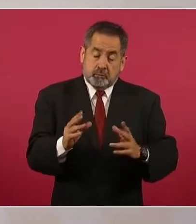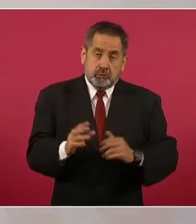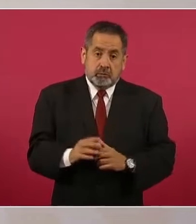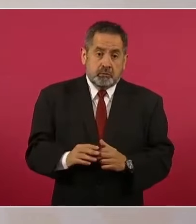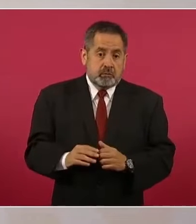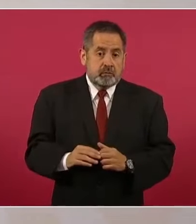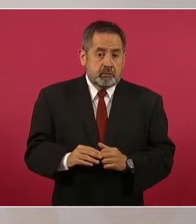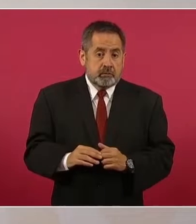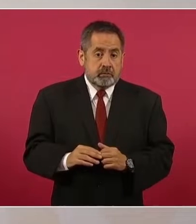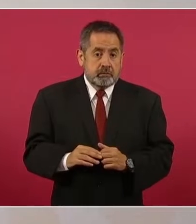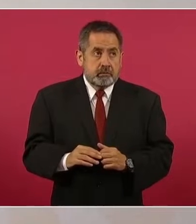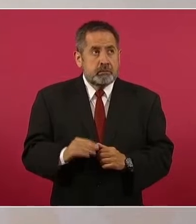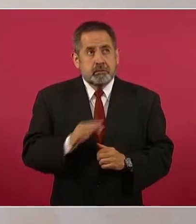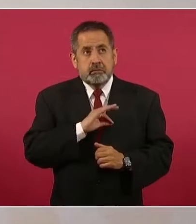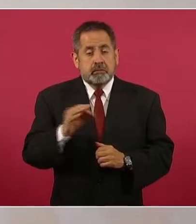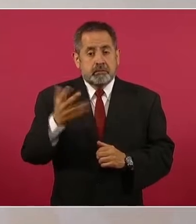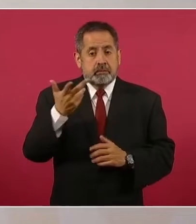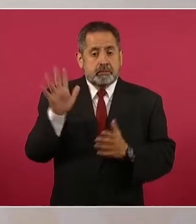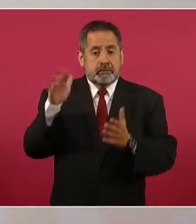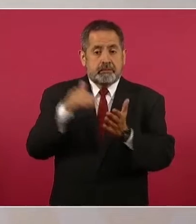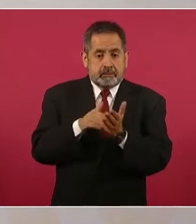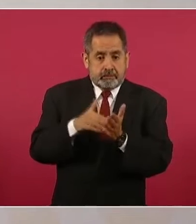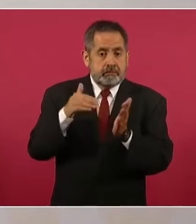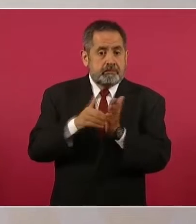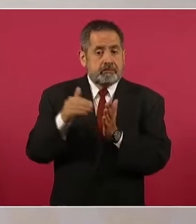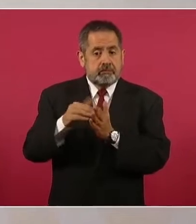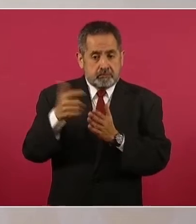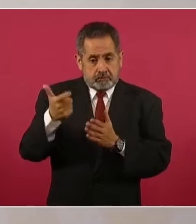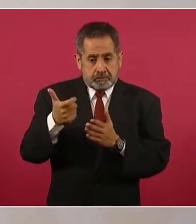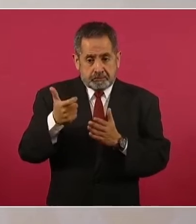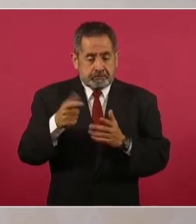pues de más de diez mil millones de pesos.